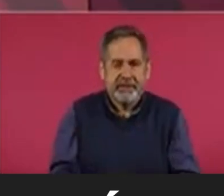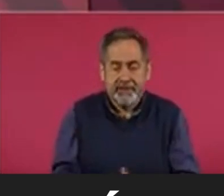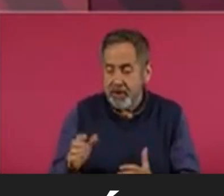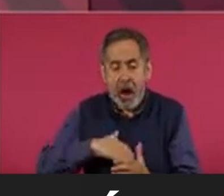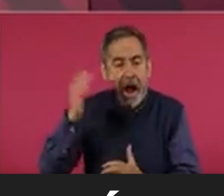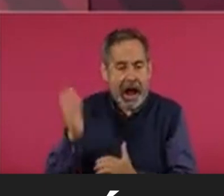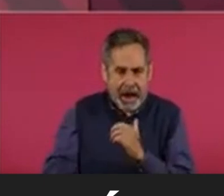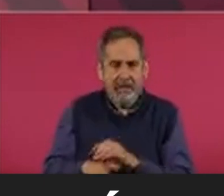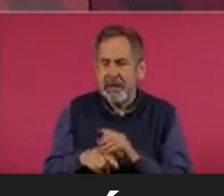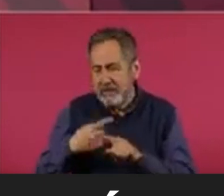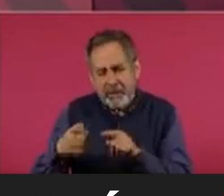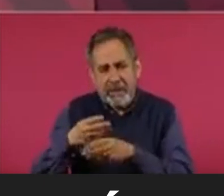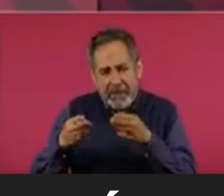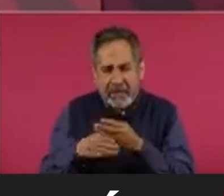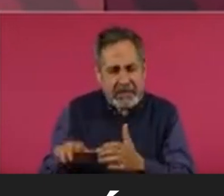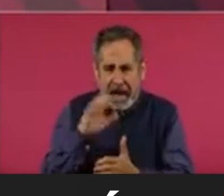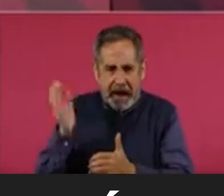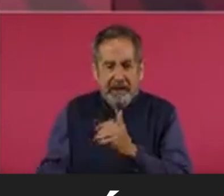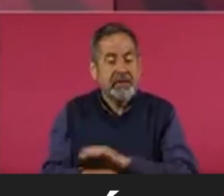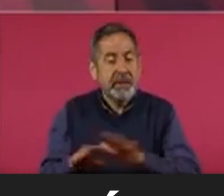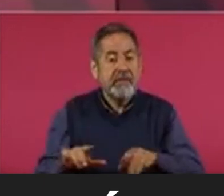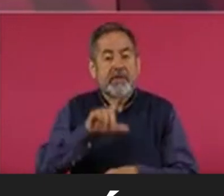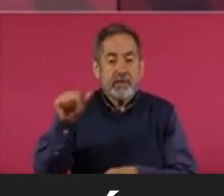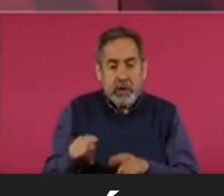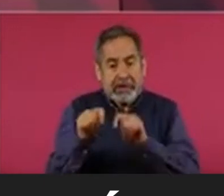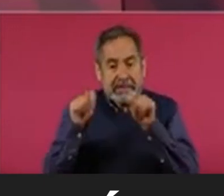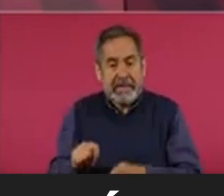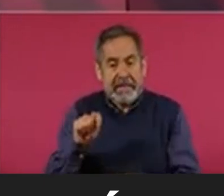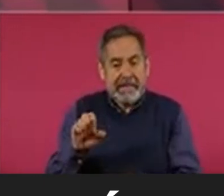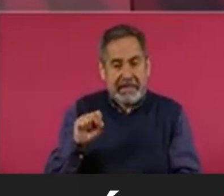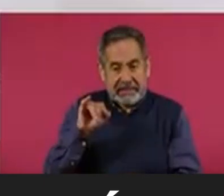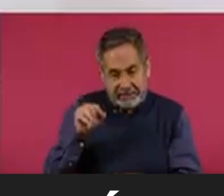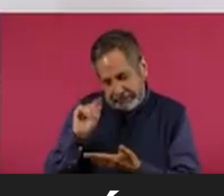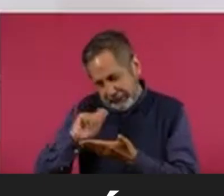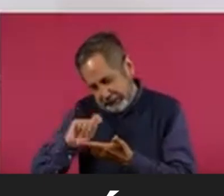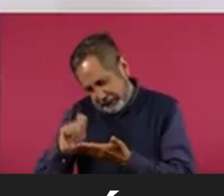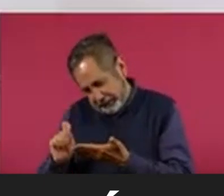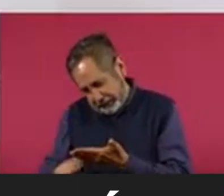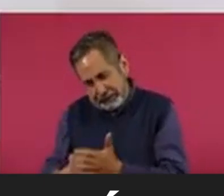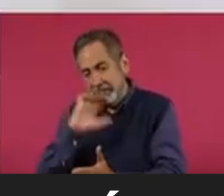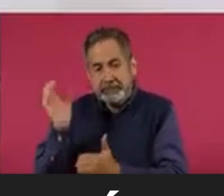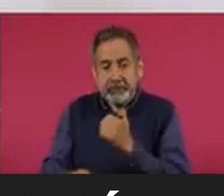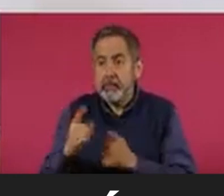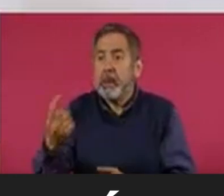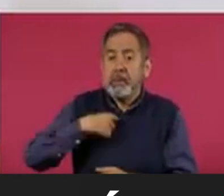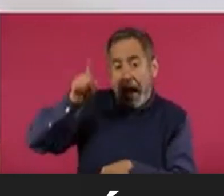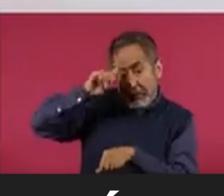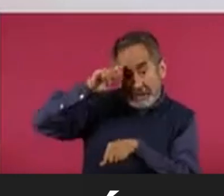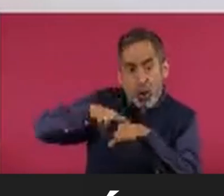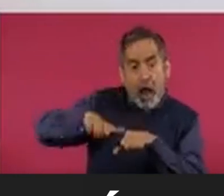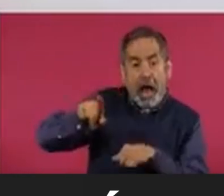terminé las materias y ya hice la tesis. Y mi asesora de